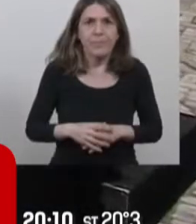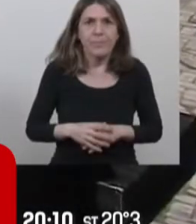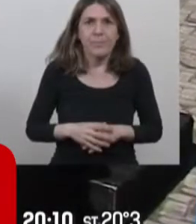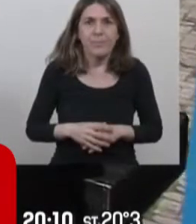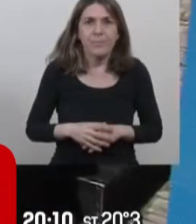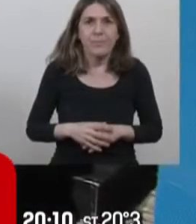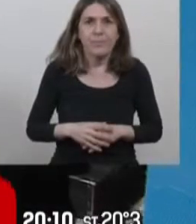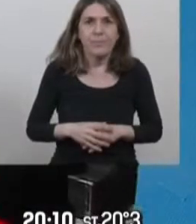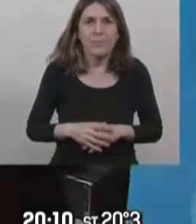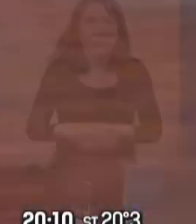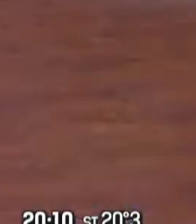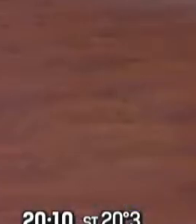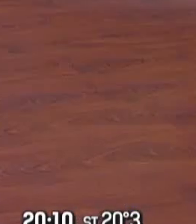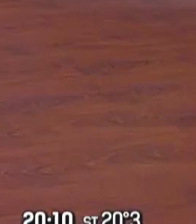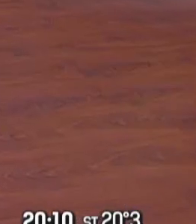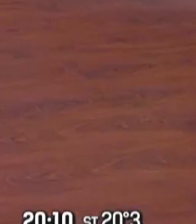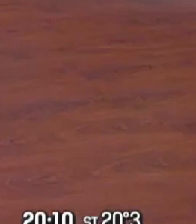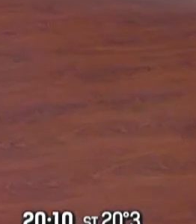cuidarla.